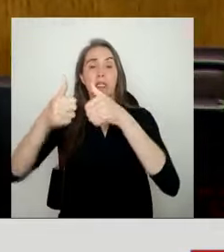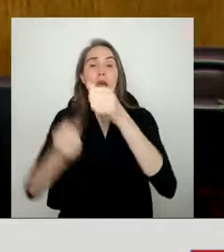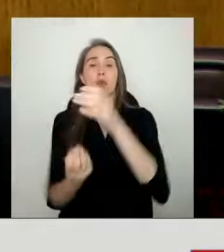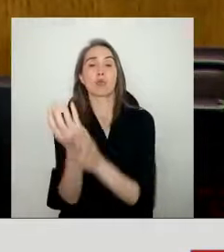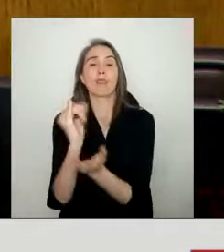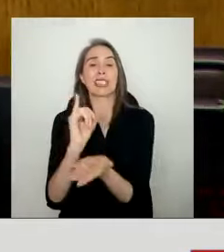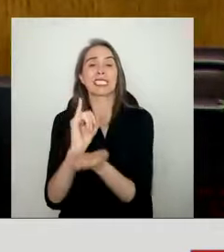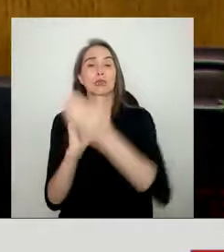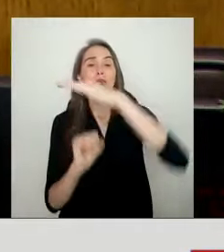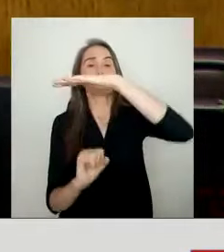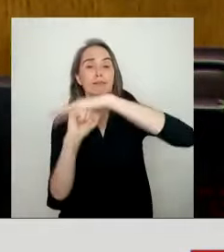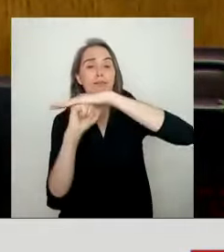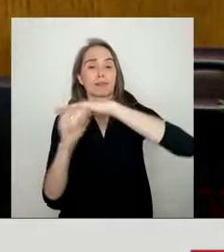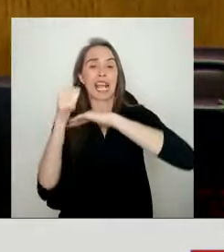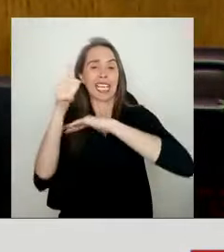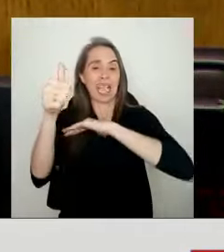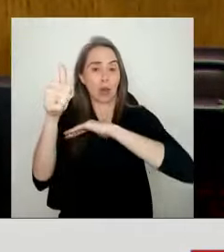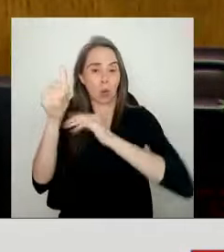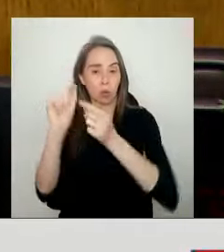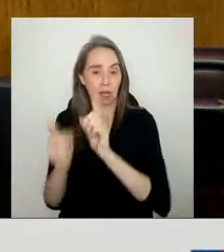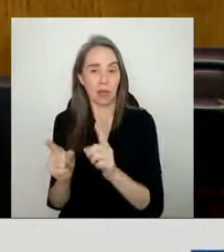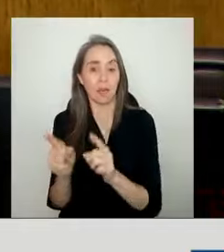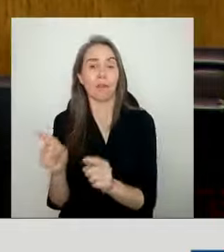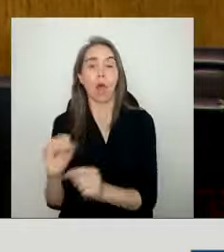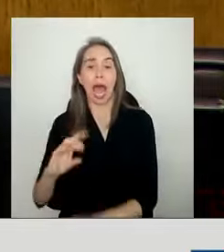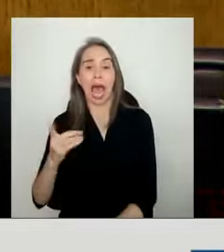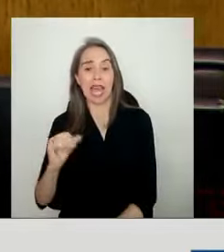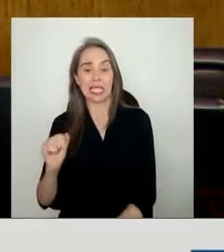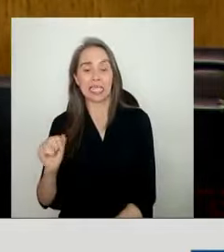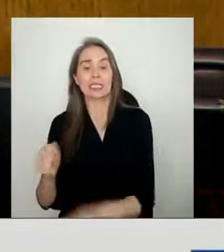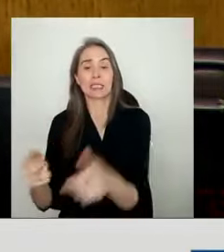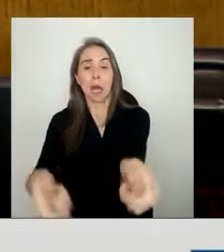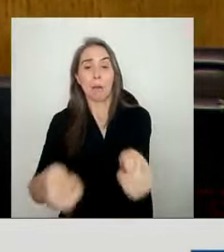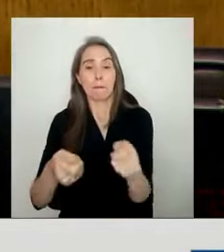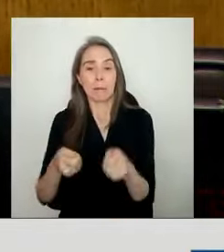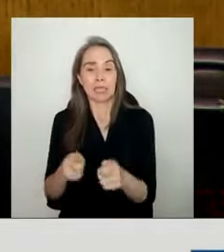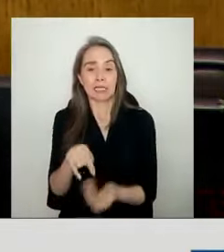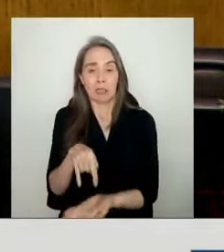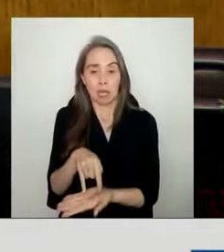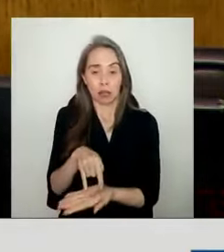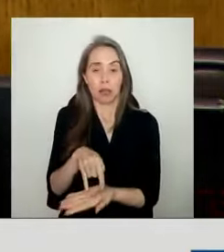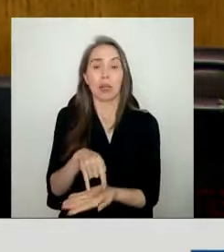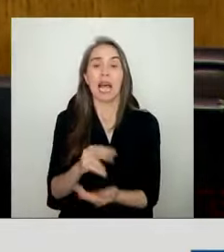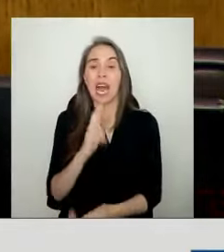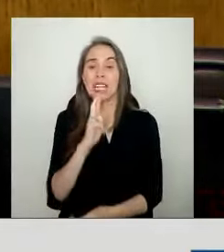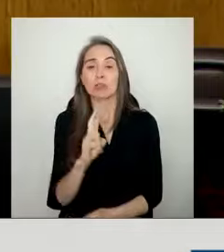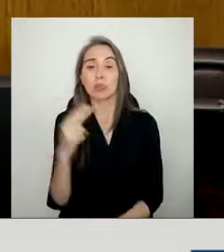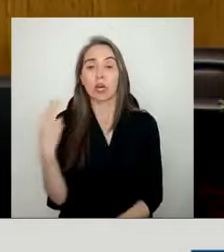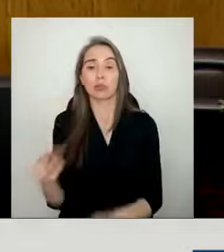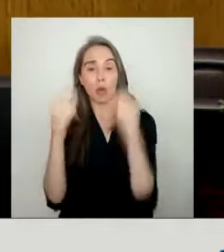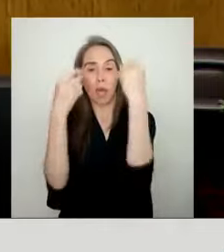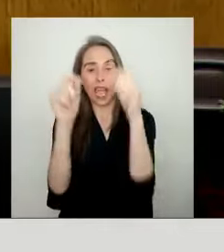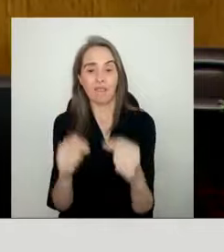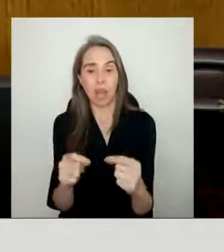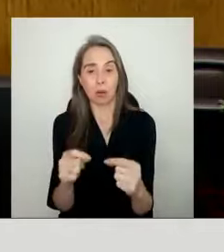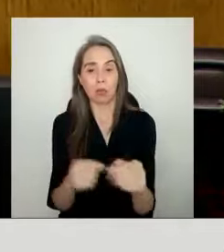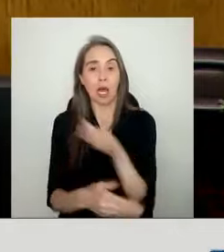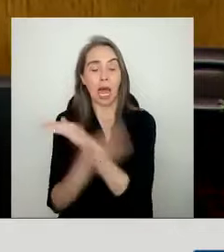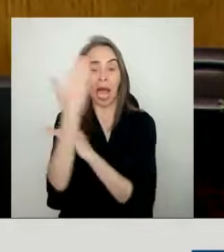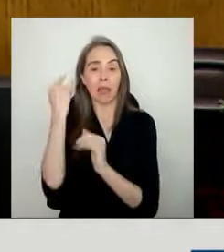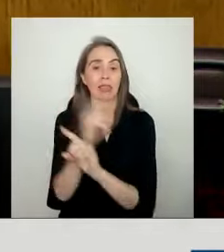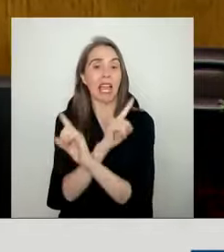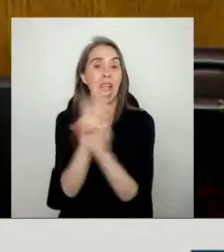incorporó la obligación de la agencia de presentar ante este congreso los resultados de sus evaluaciones cosa que jamás existió